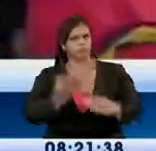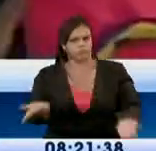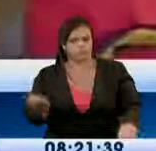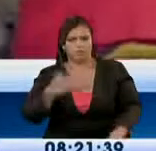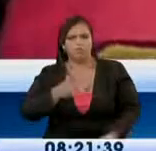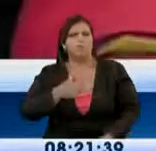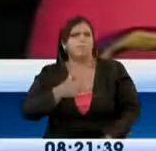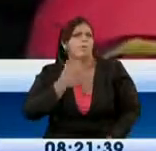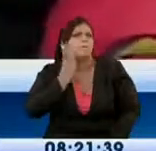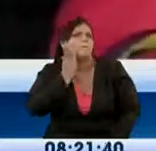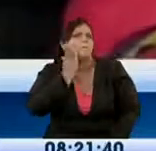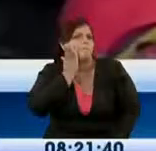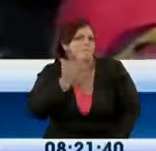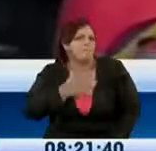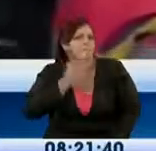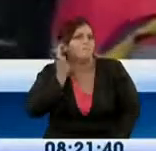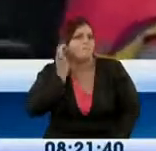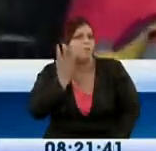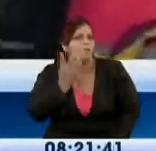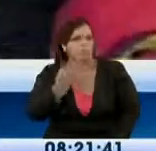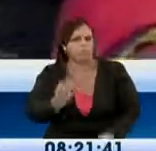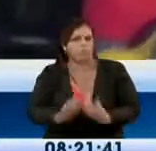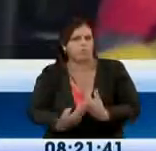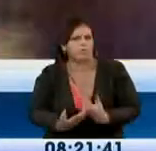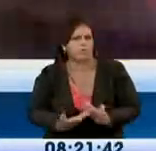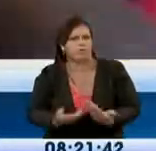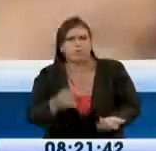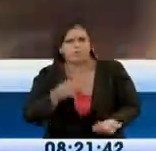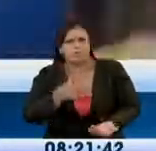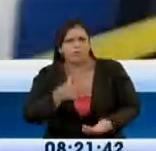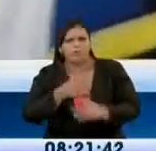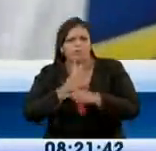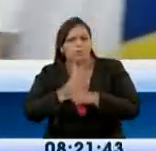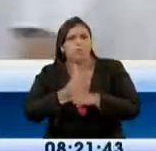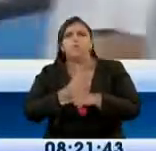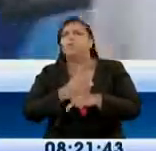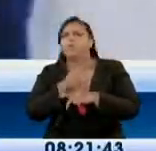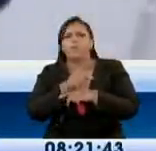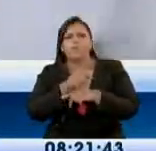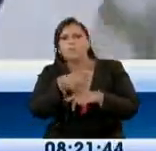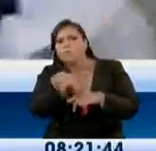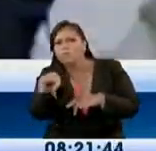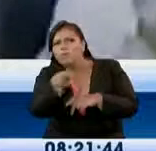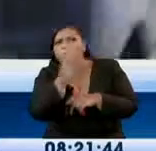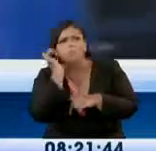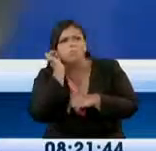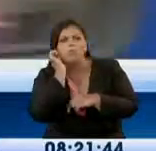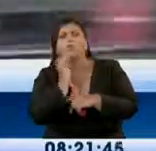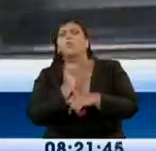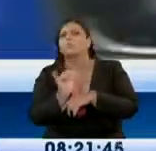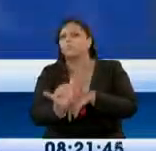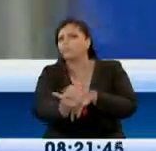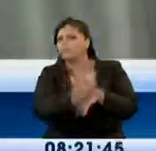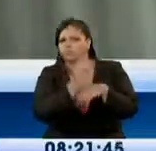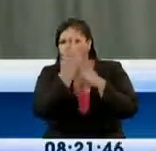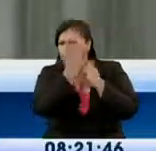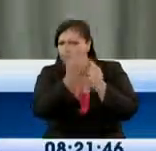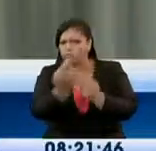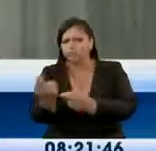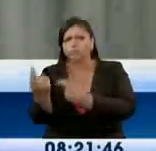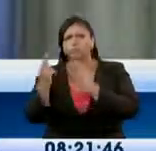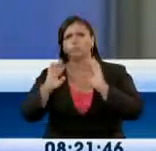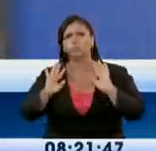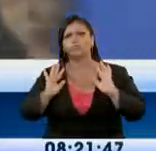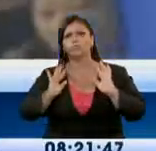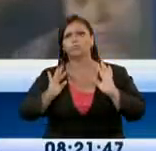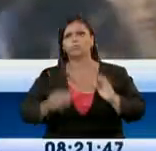Tiene que defenderlo, ¿verdad? Acá veo un grupo grande de pasajeras. Quiero irme acá, porque quiero aprovechar que está un grupo grande de mujeres...